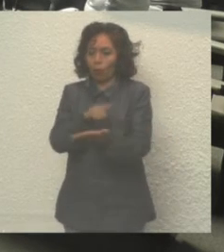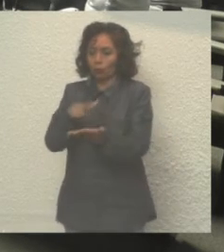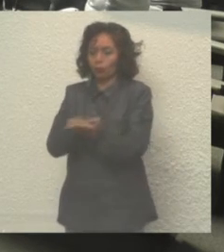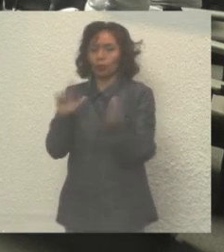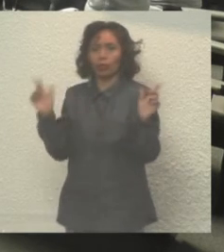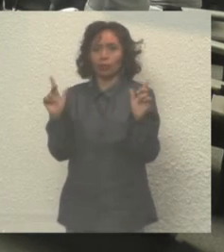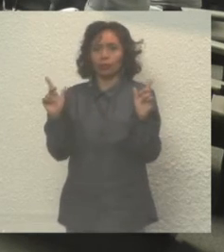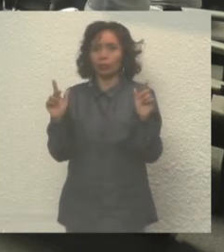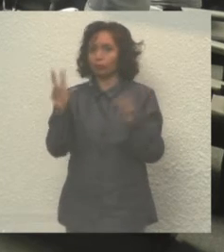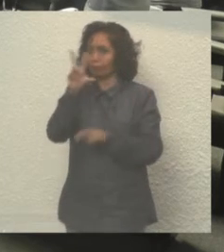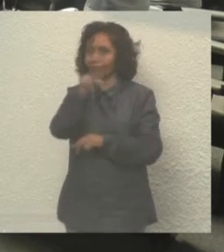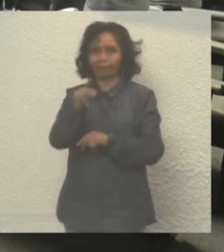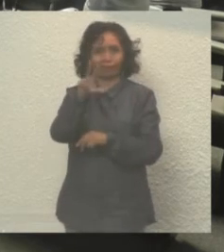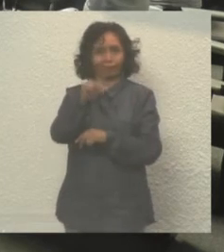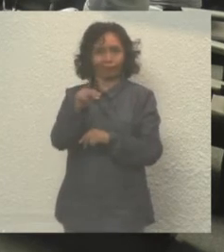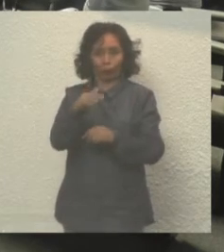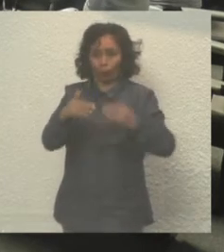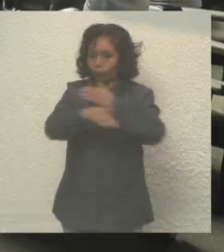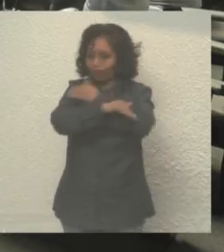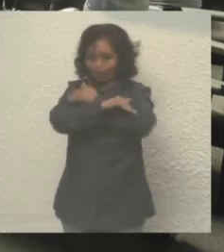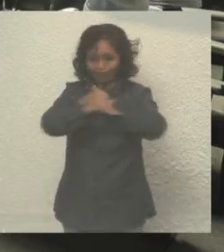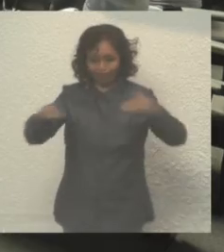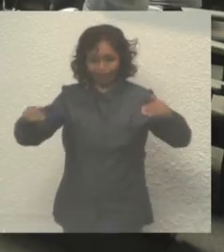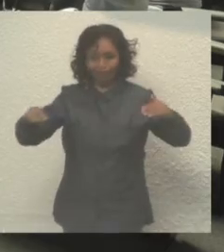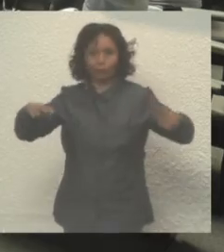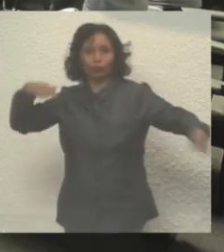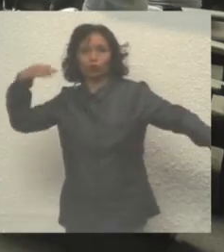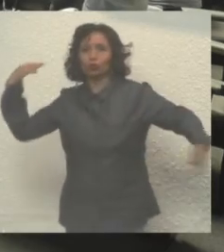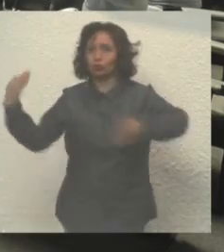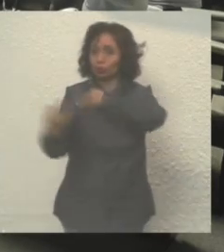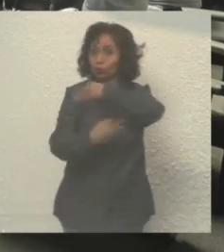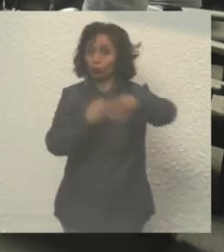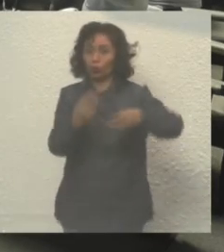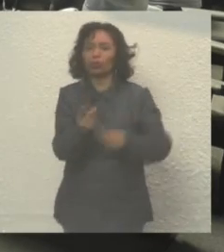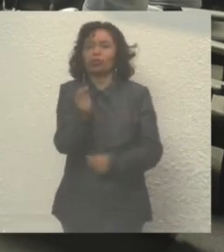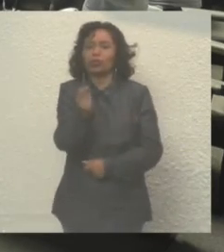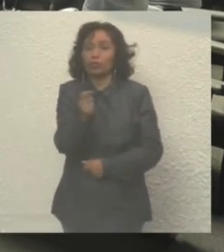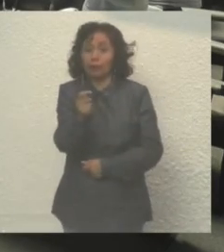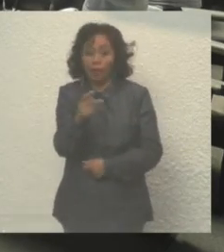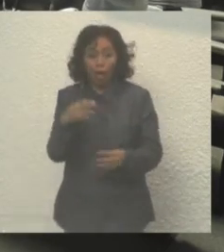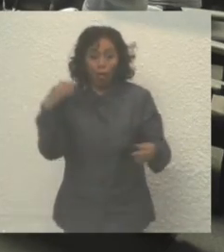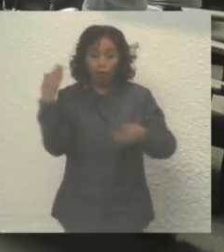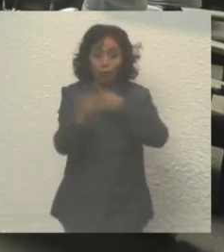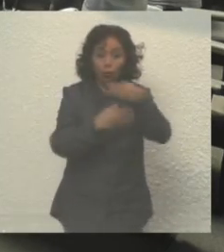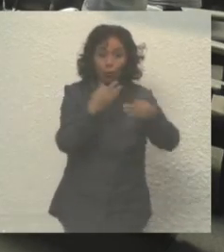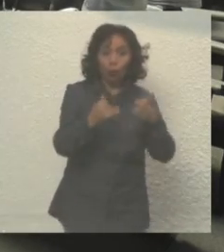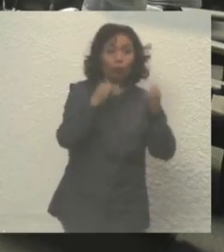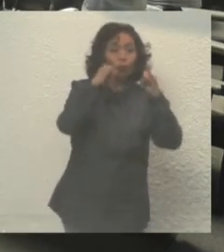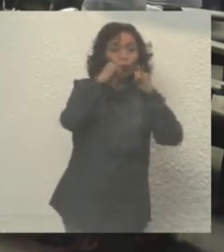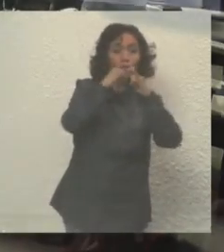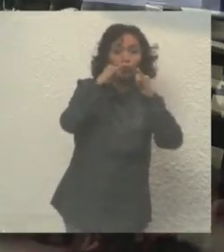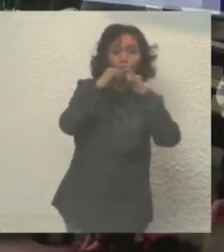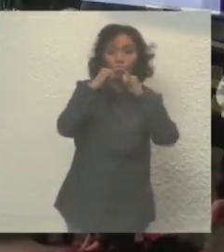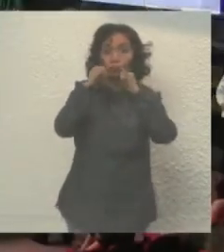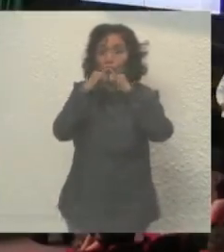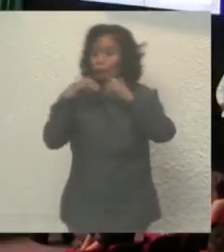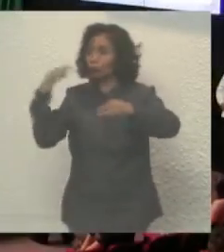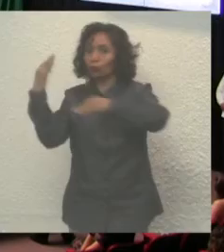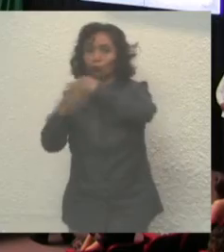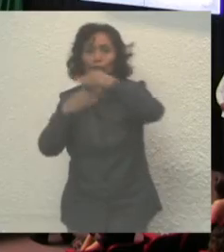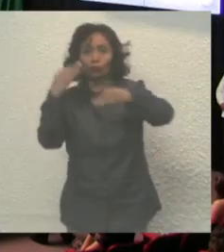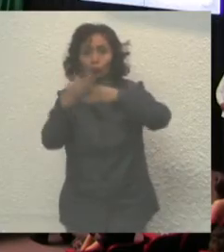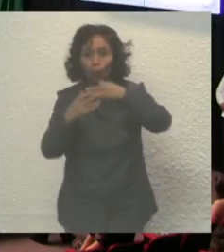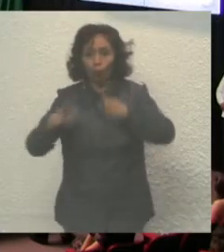tarea transversal. Es decir, es una tarea en donde todas las dependencias tienen responsabilidad y